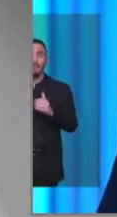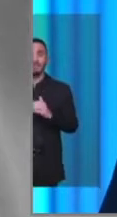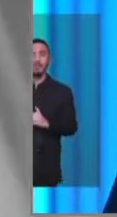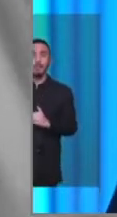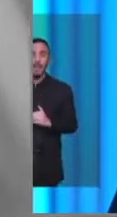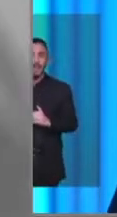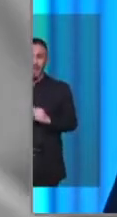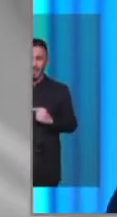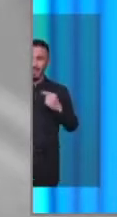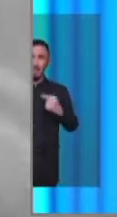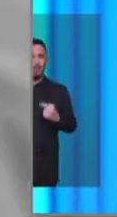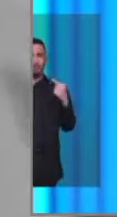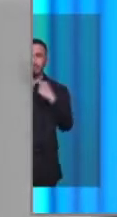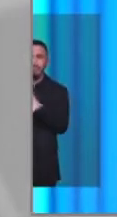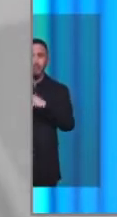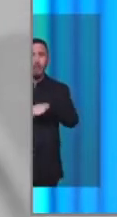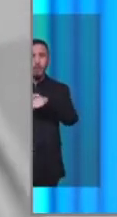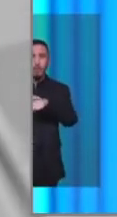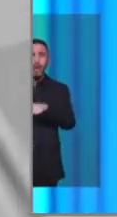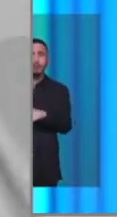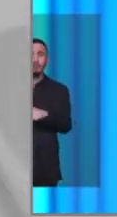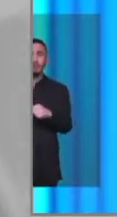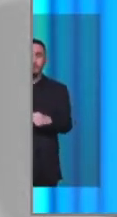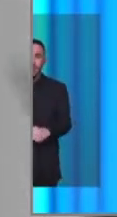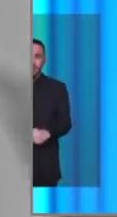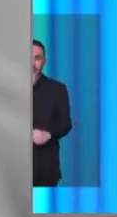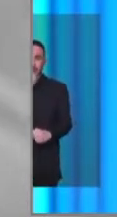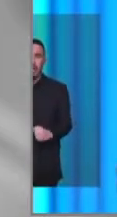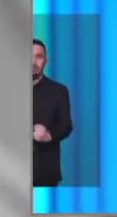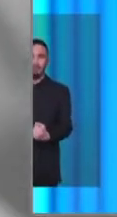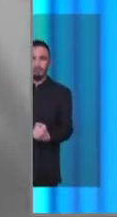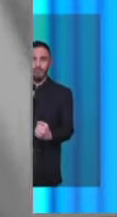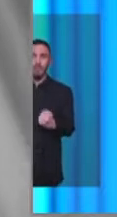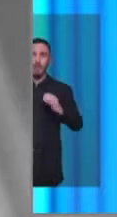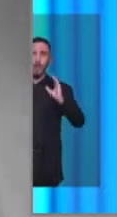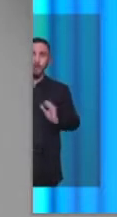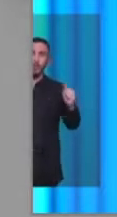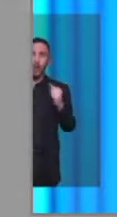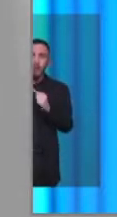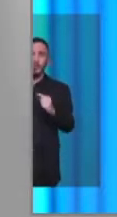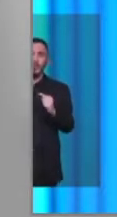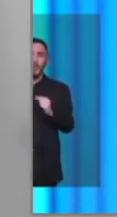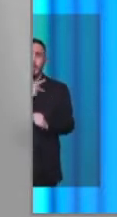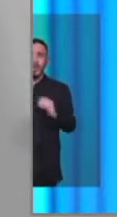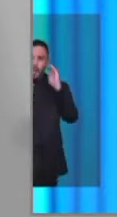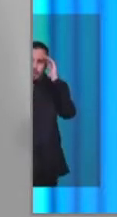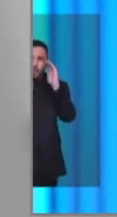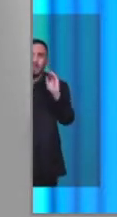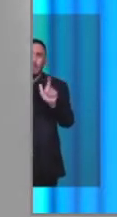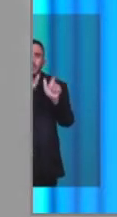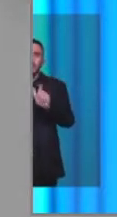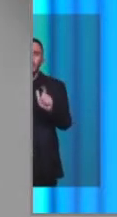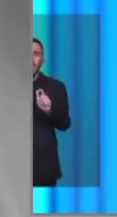algunas encuestas son cuestionadas porque son las encuestas hechas de parte de los que dependen